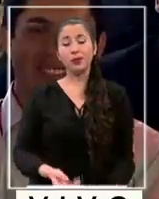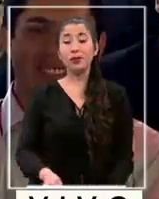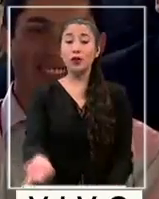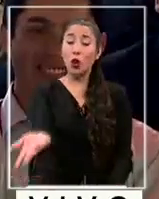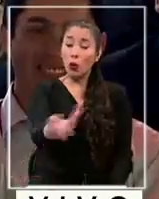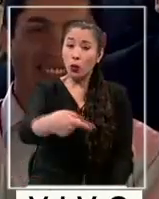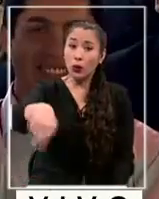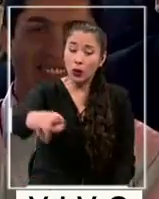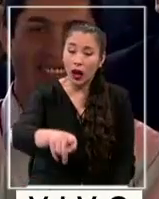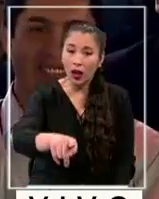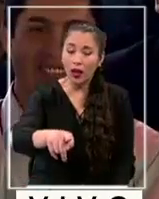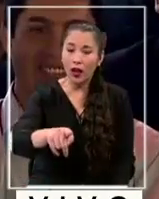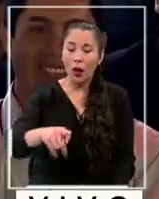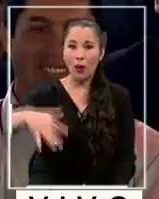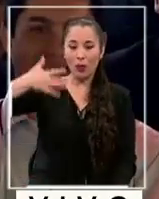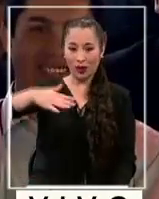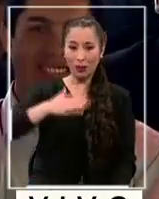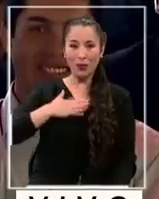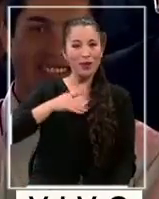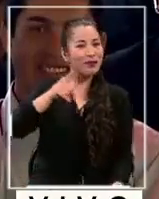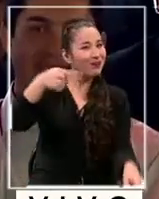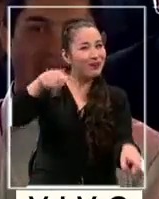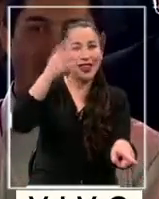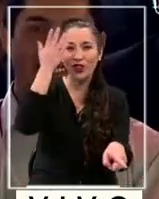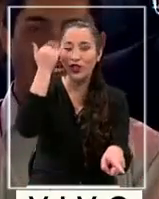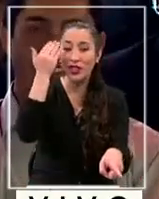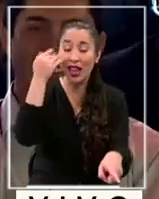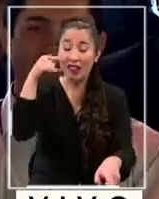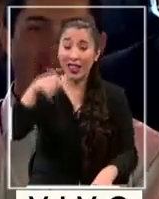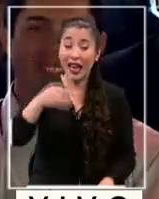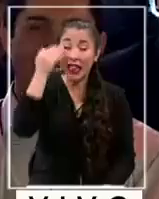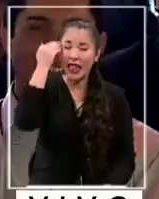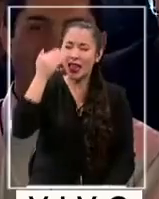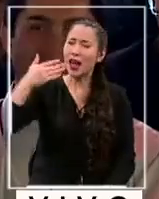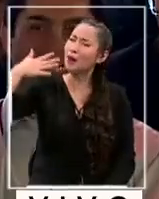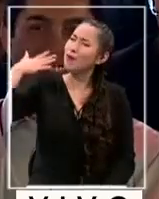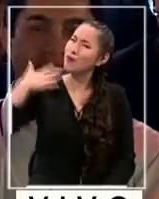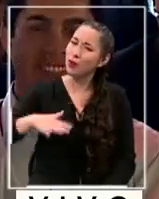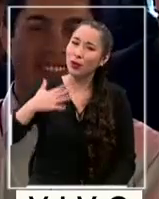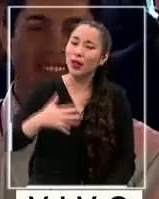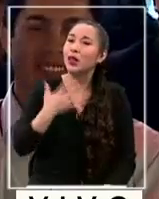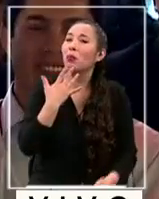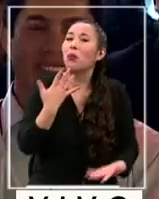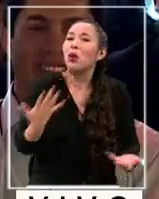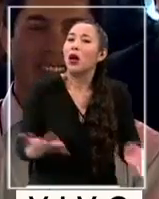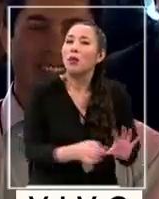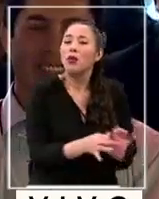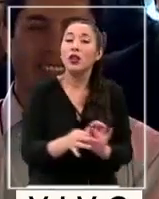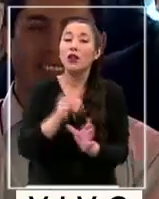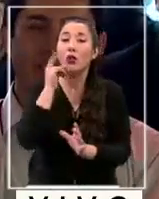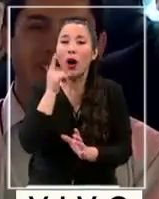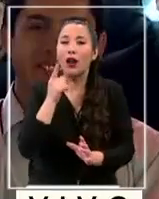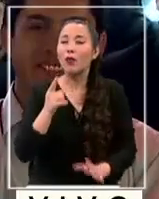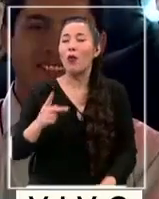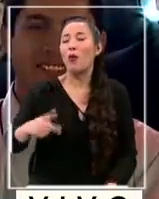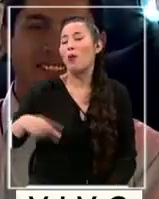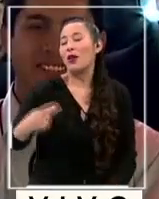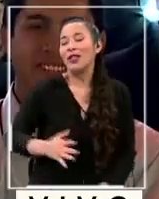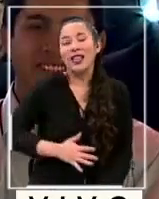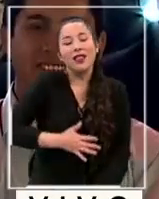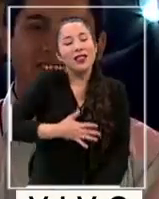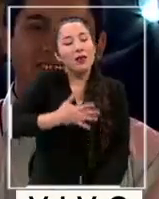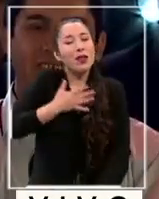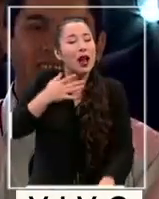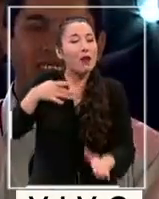Ustedes no saben lo importante que es para mí este día, porque está lleno, ¿no es cierto?, de un valor sentimental muy profundo,